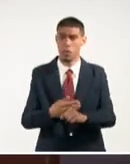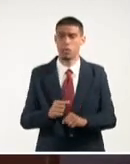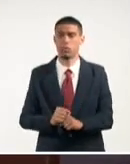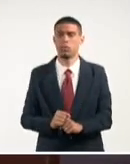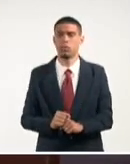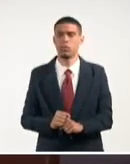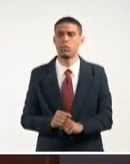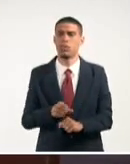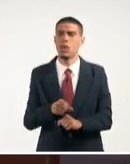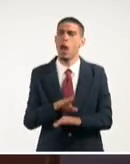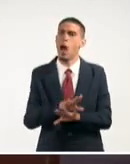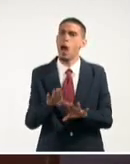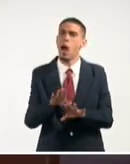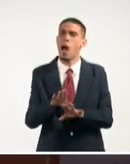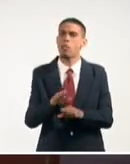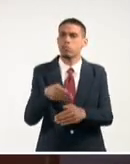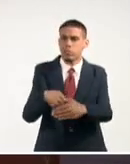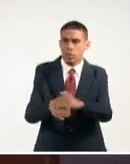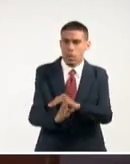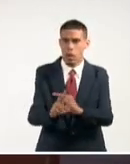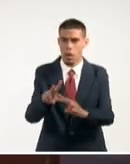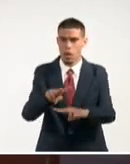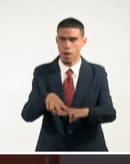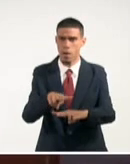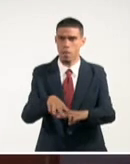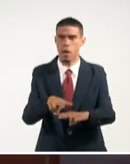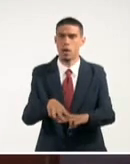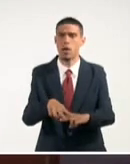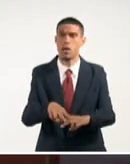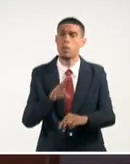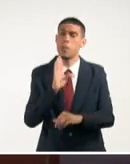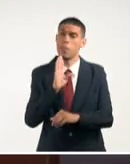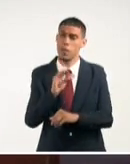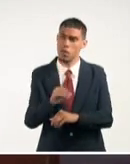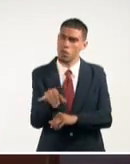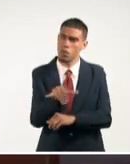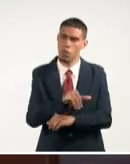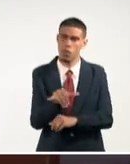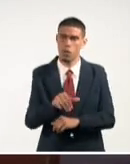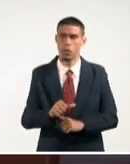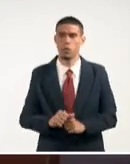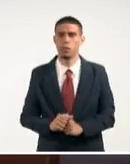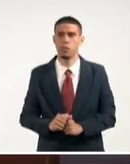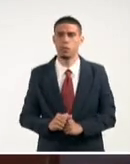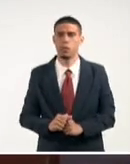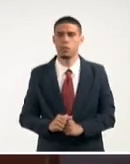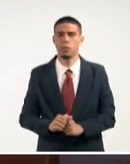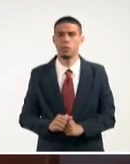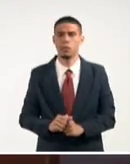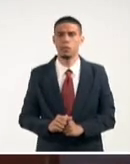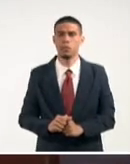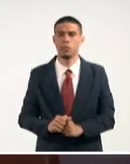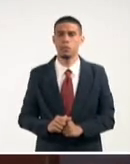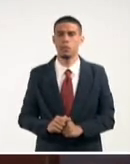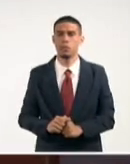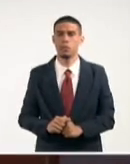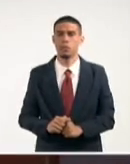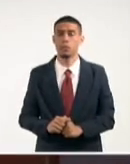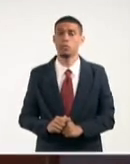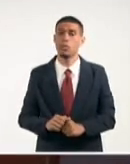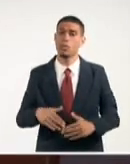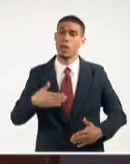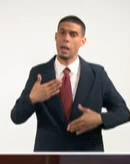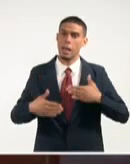entrada triunfal a la capital, insistió en ello cuando expresó: la alegría